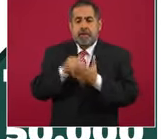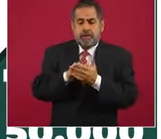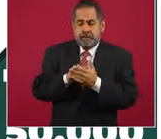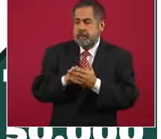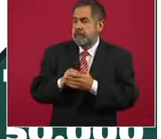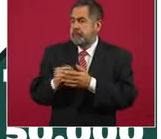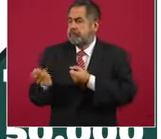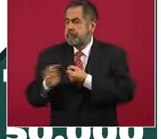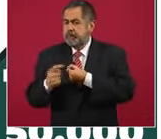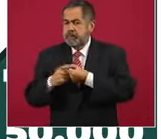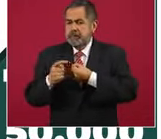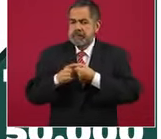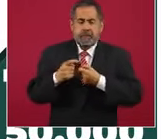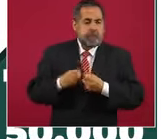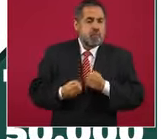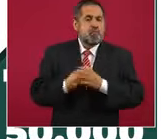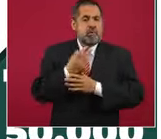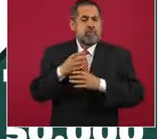reclutados. Adelante.